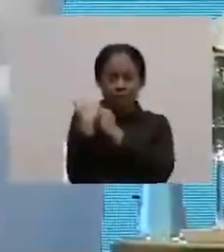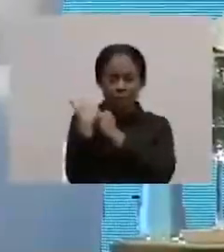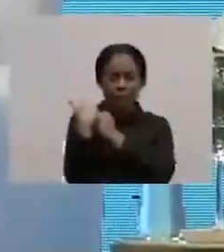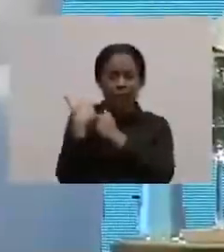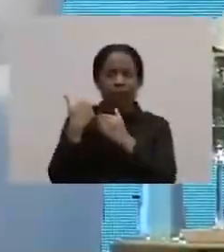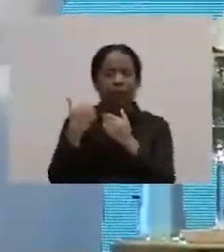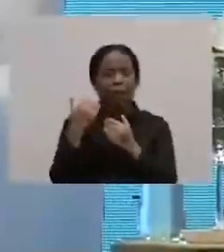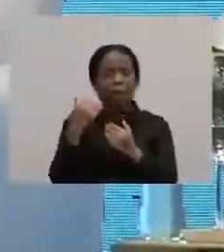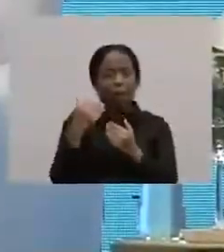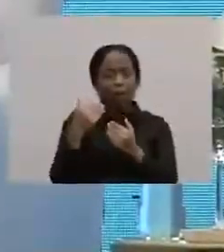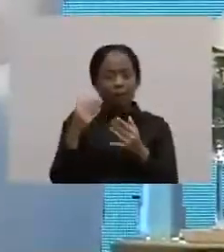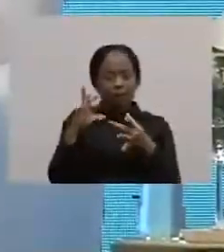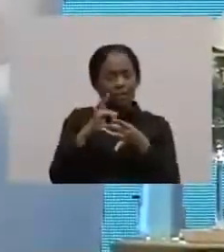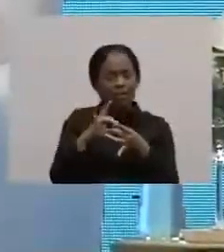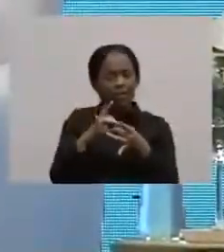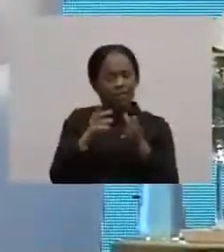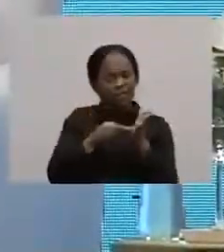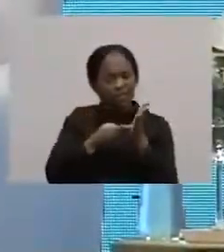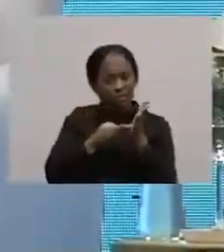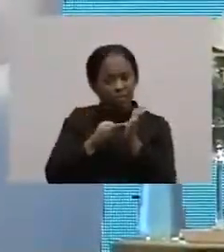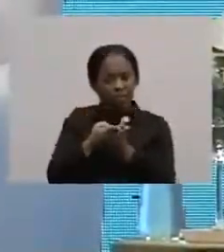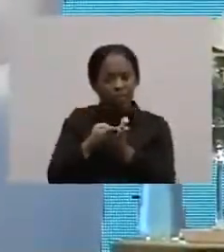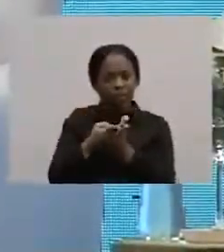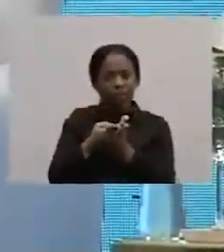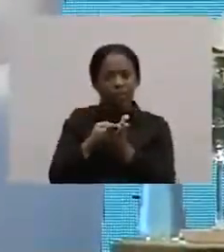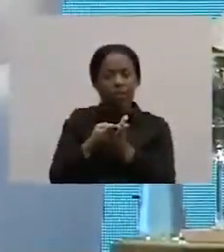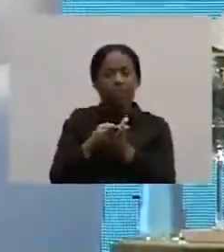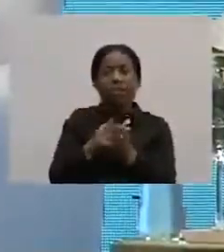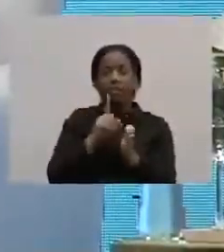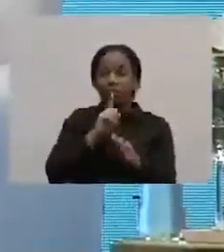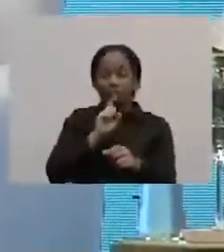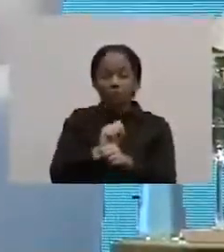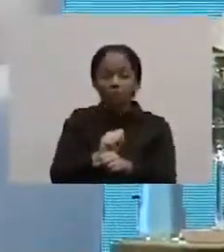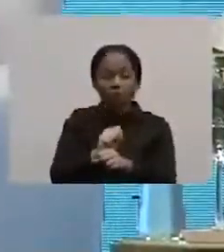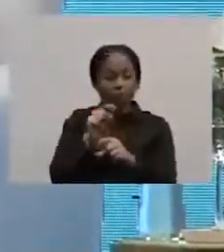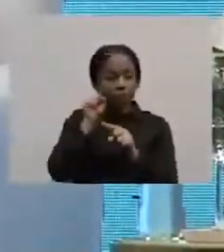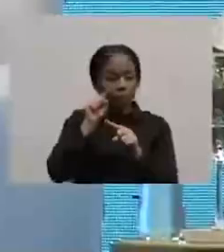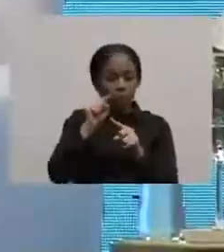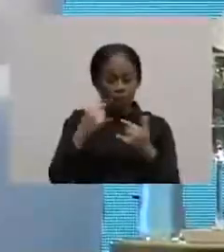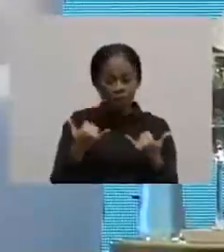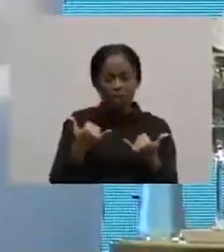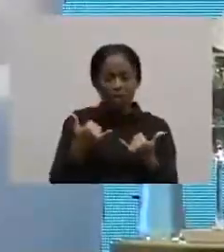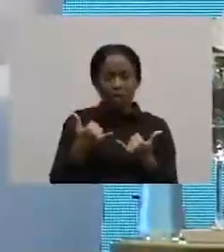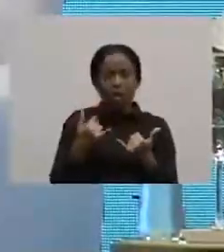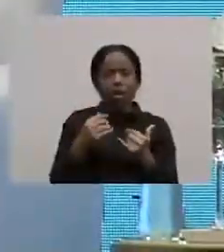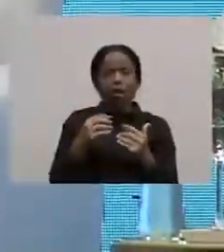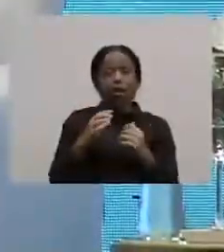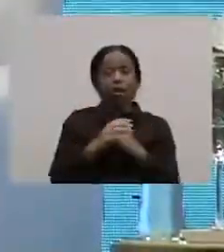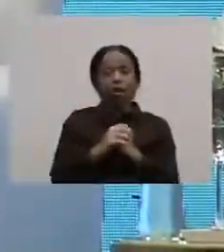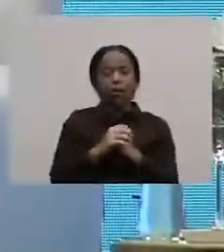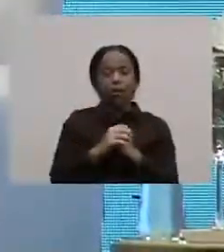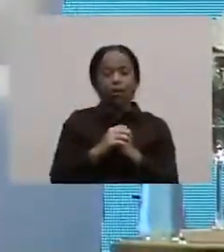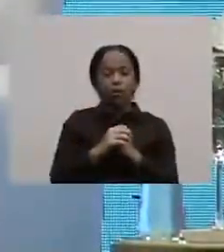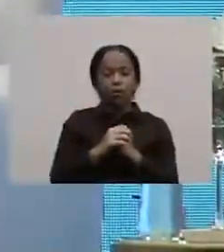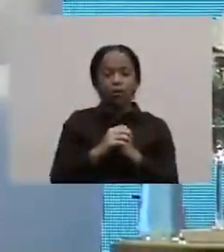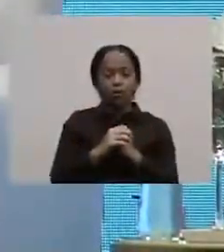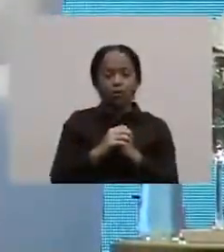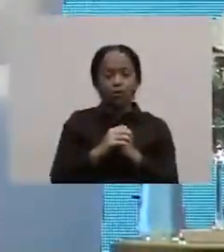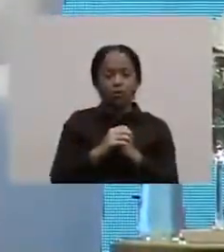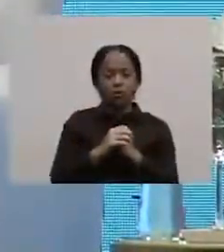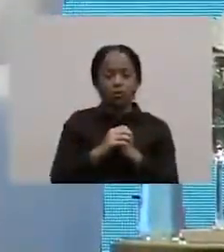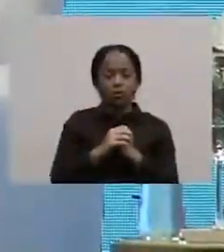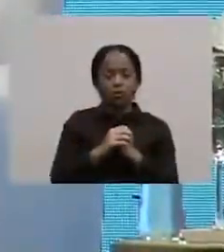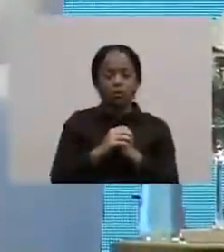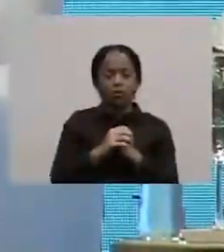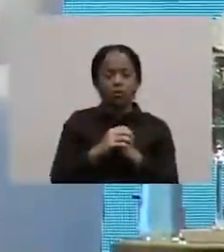responsabilidad con la verdad que es el propósito que debe tener un medio un